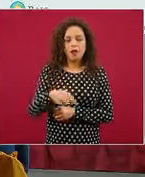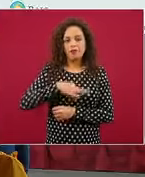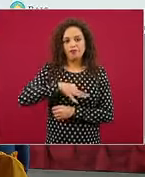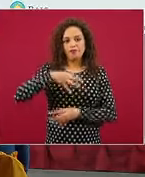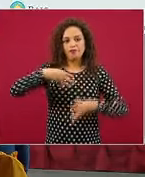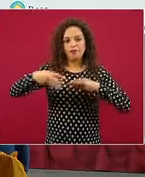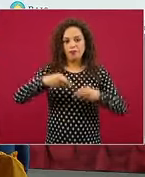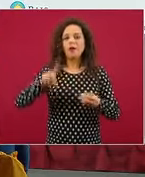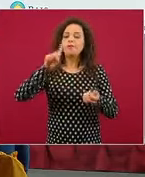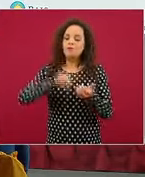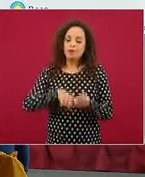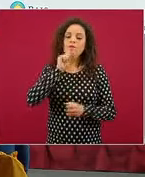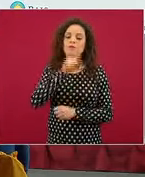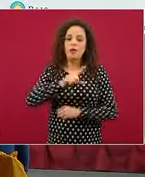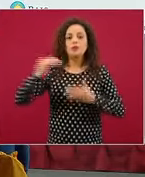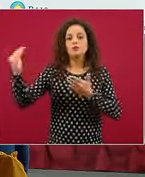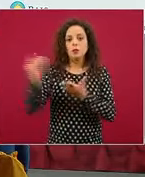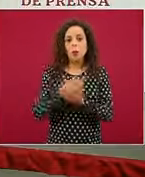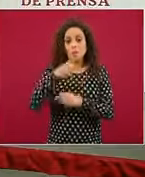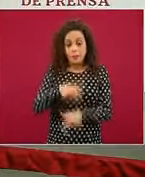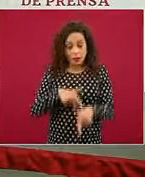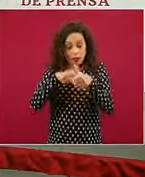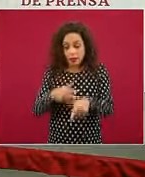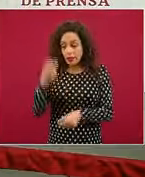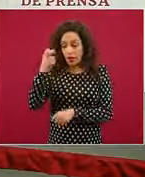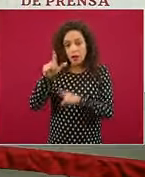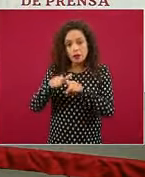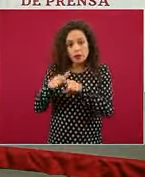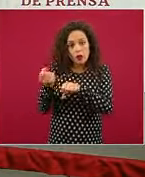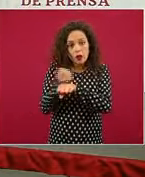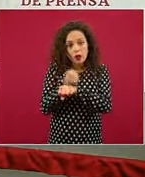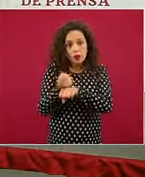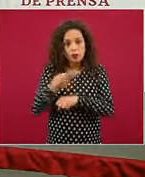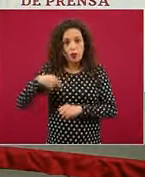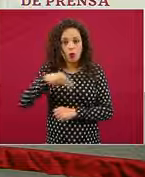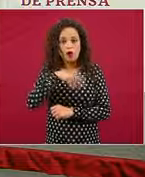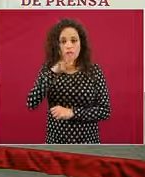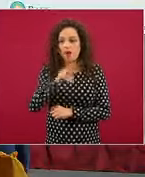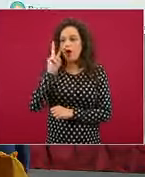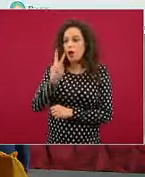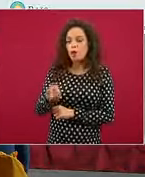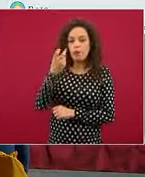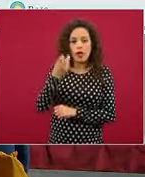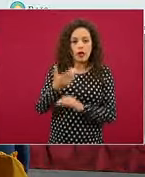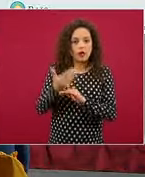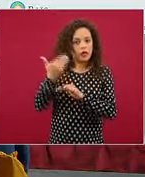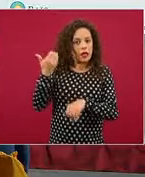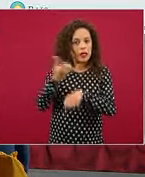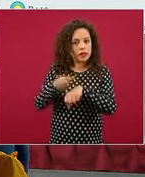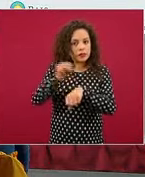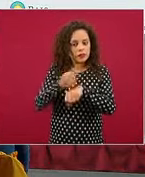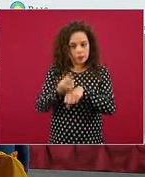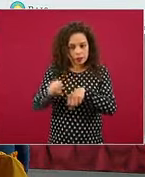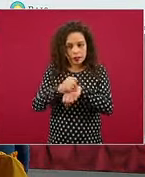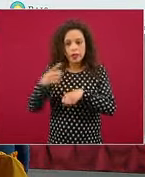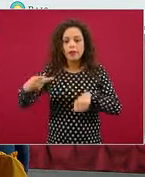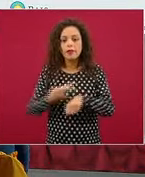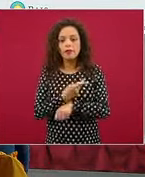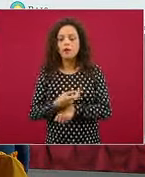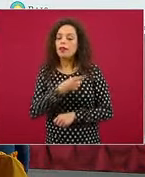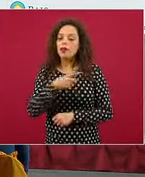para continuar en el amarillo, y en base a lo que hemos visto que ha pasado con el semáforo de riesgo en semanas anteriores, hay que continuar